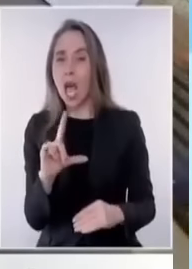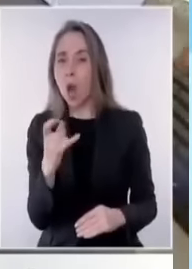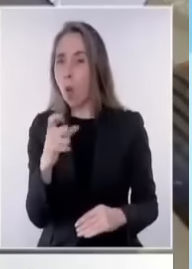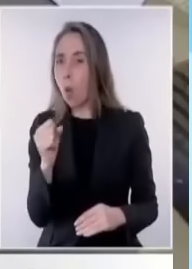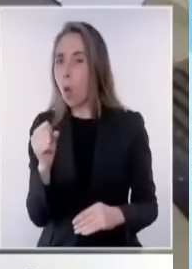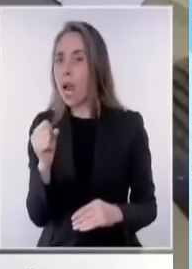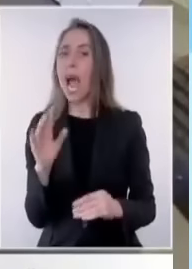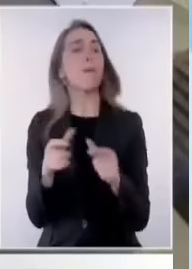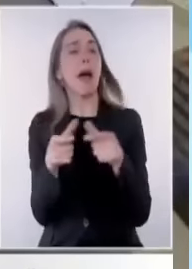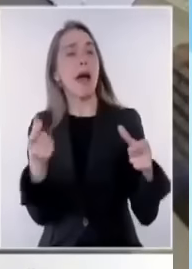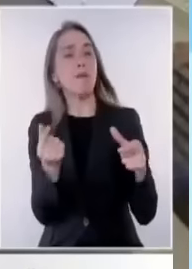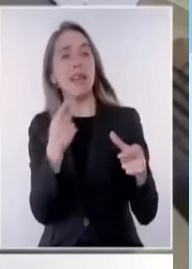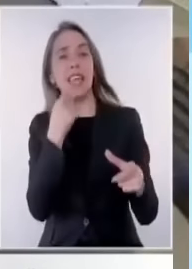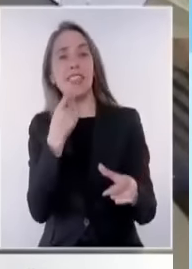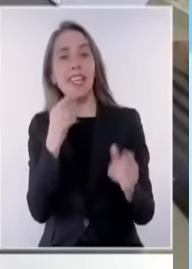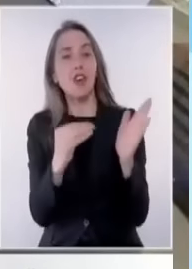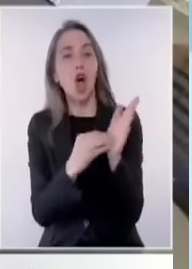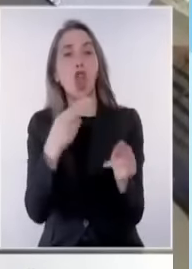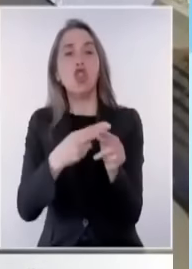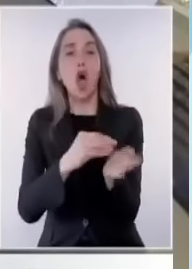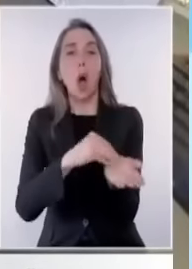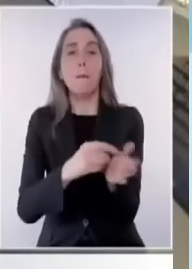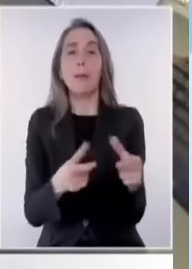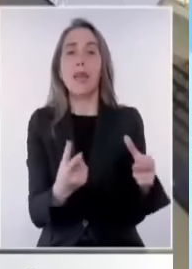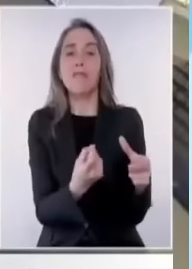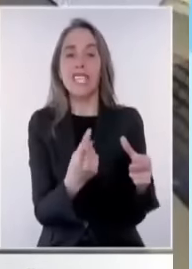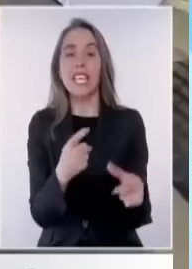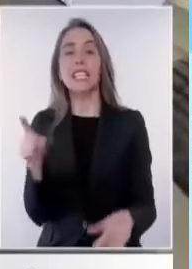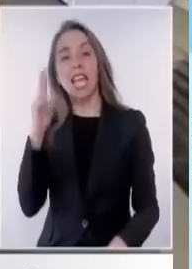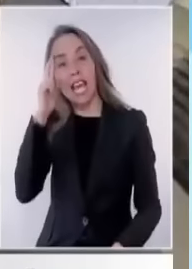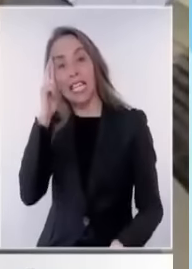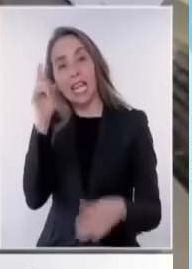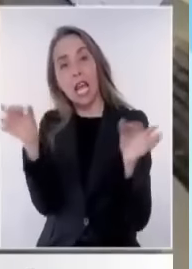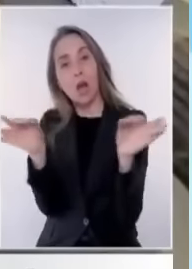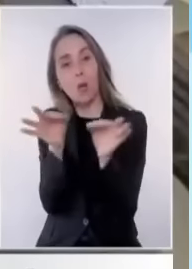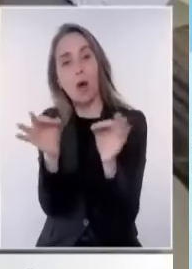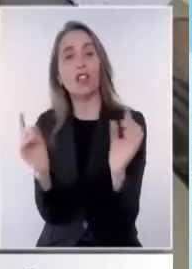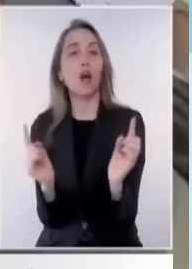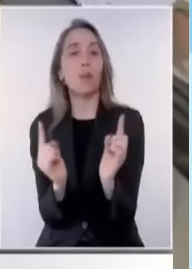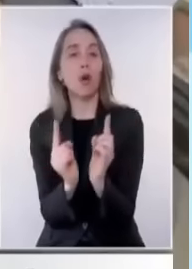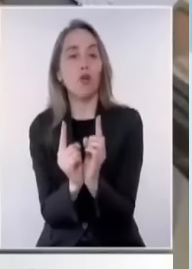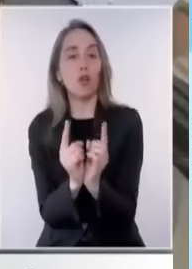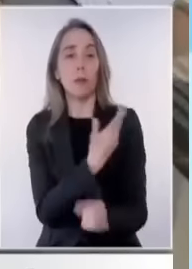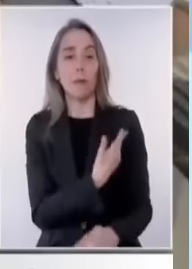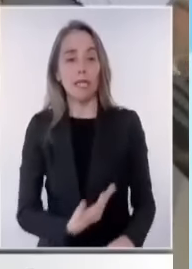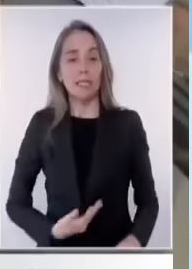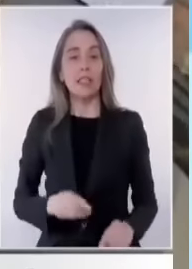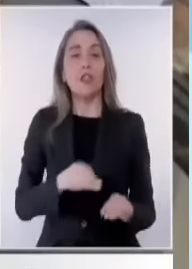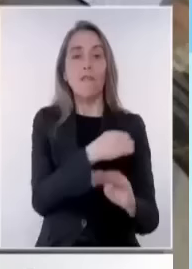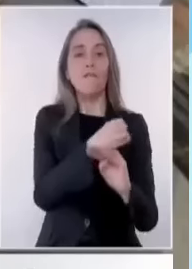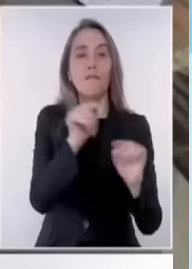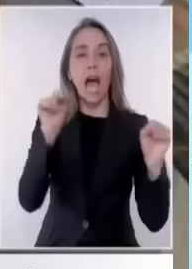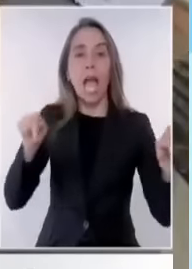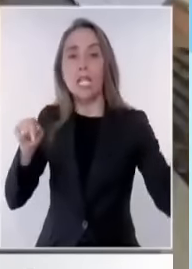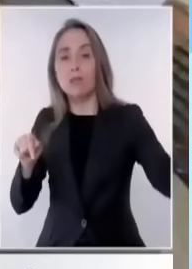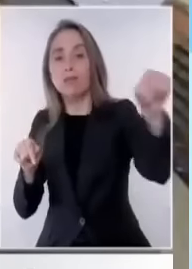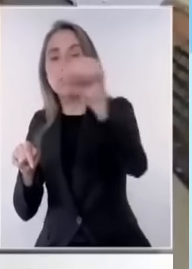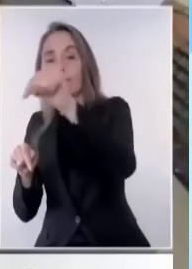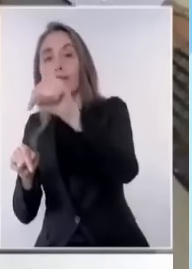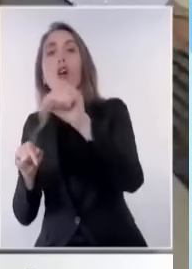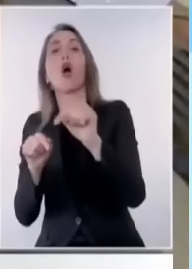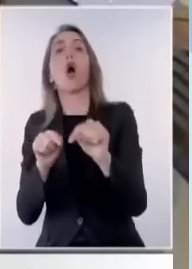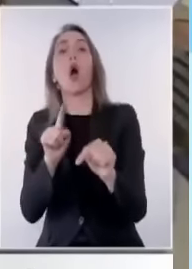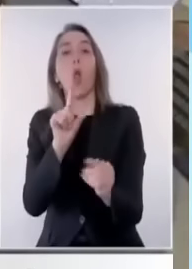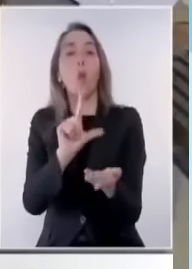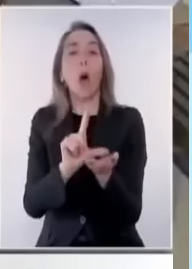lucas. Hoy día, básicamente, queremos recordar aquí, presidente, muy brevemente, y vamos a ir a algunos puntos específicos para